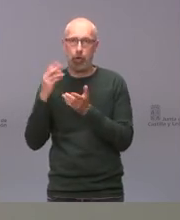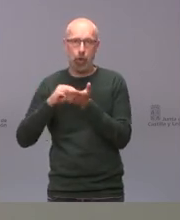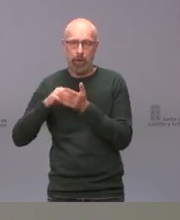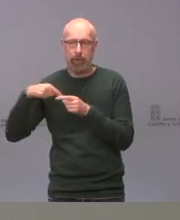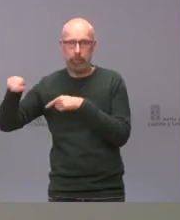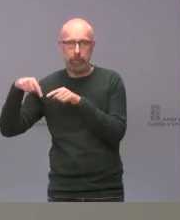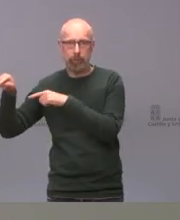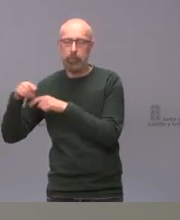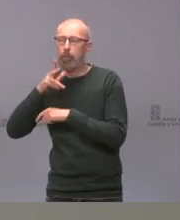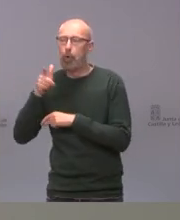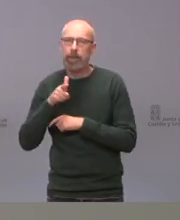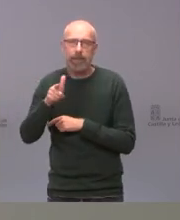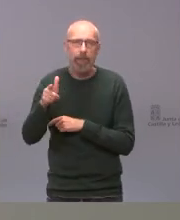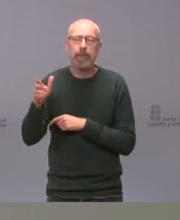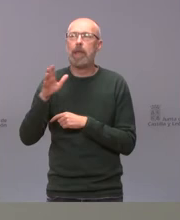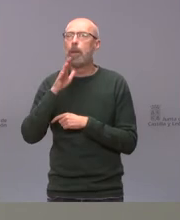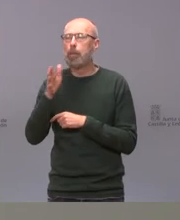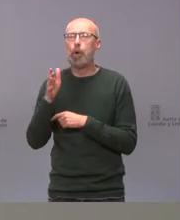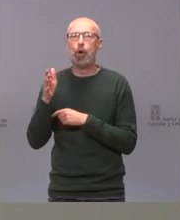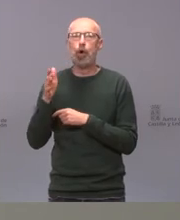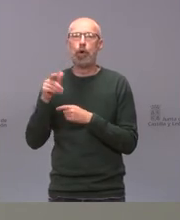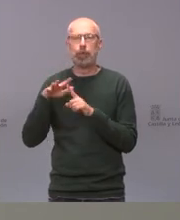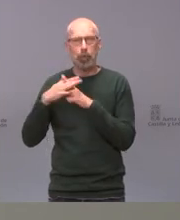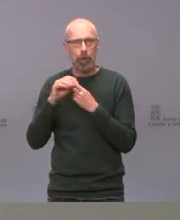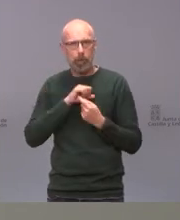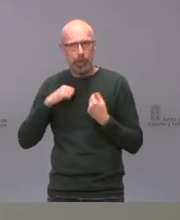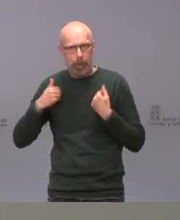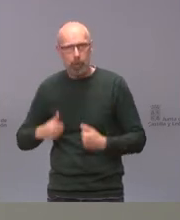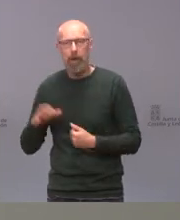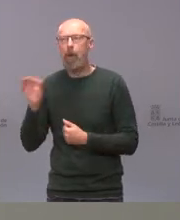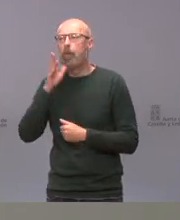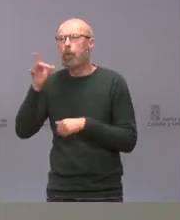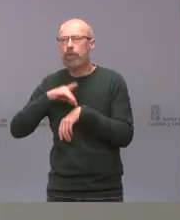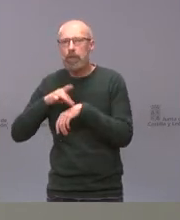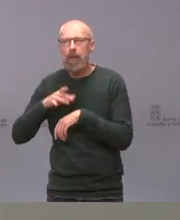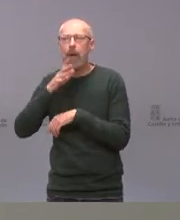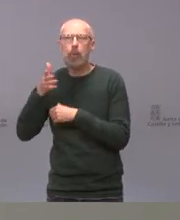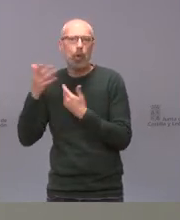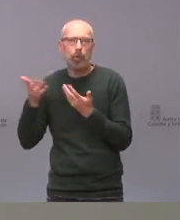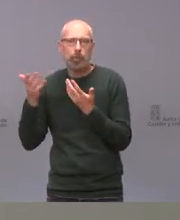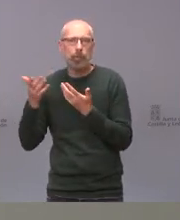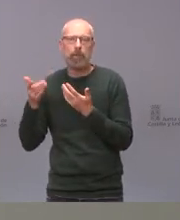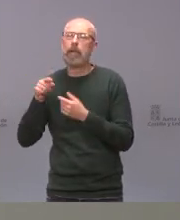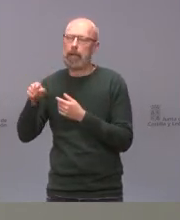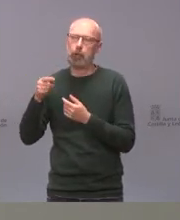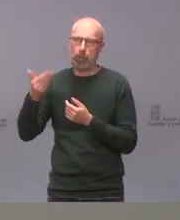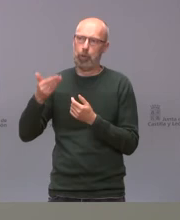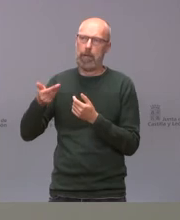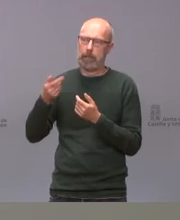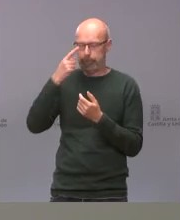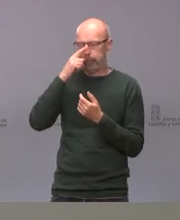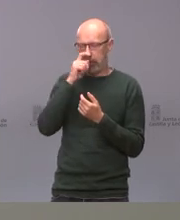sea por distancia, por circunstancias personales o de patologías, eso se se puede tener en cuenta. En